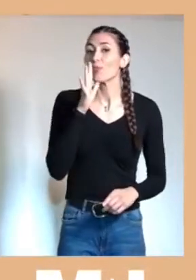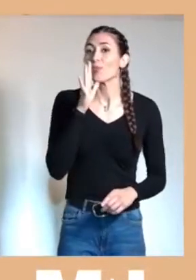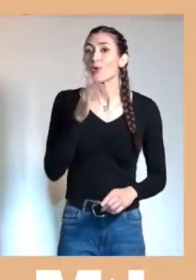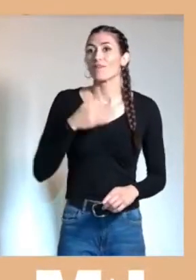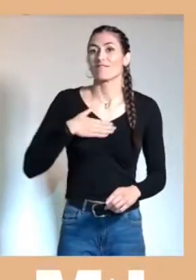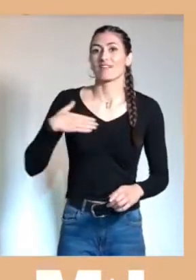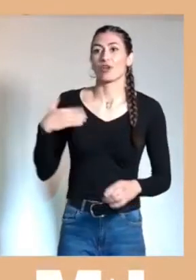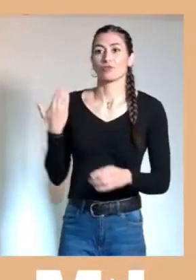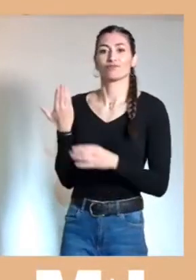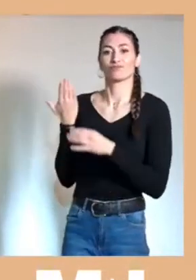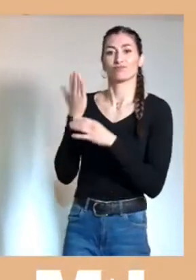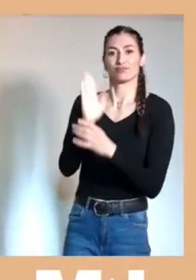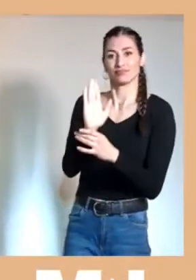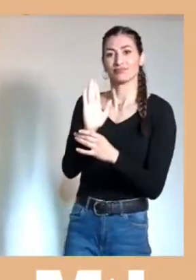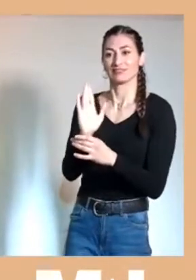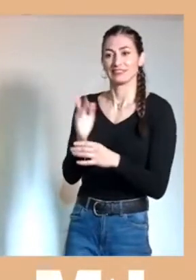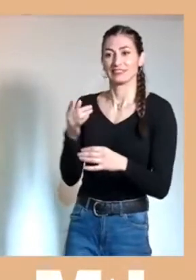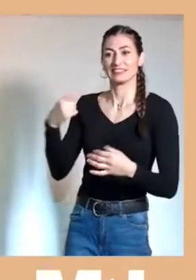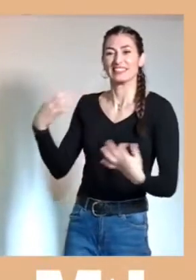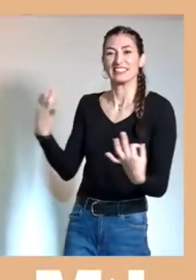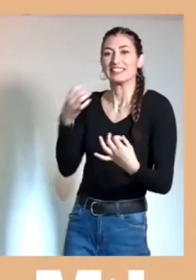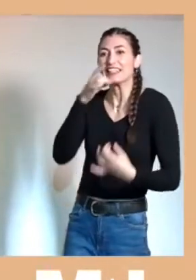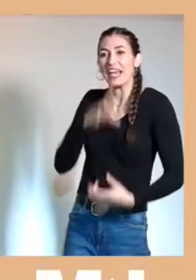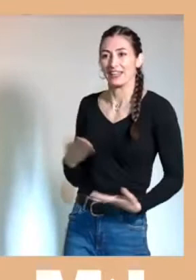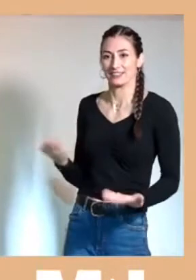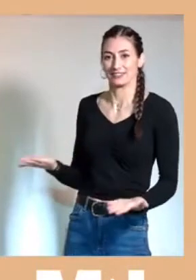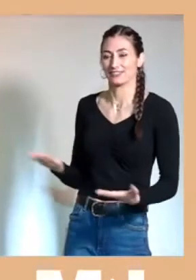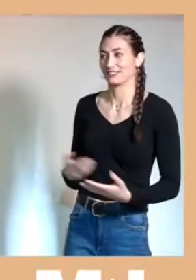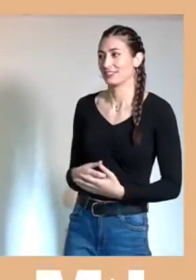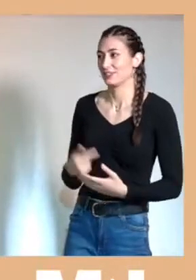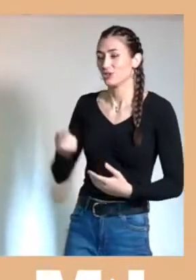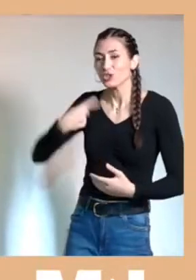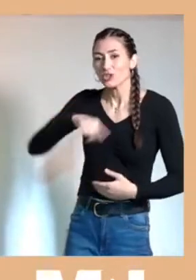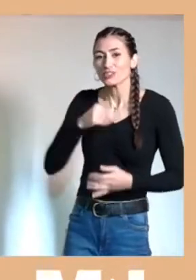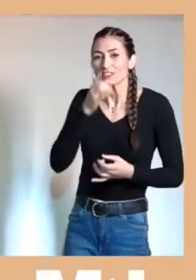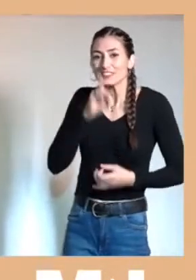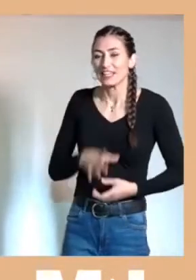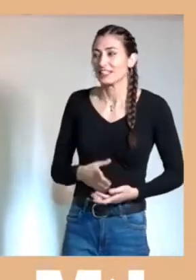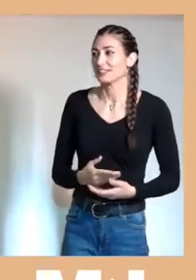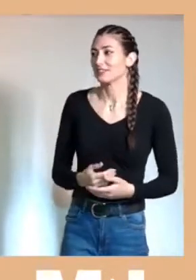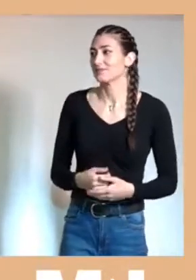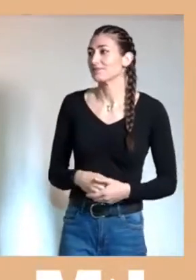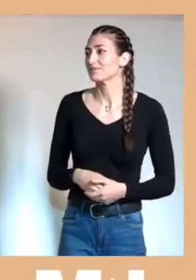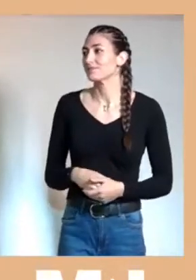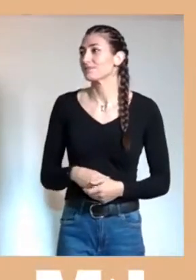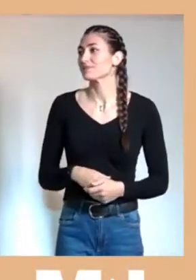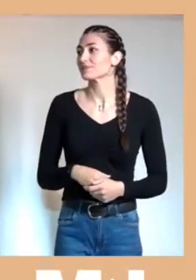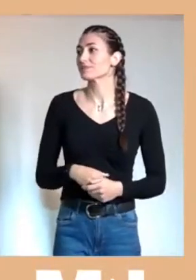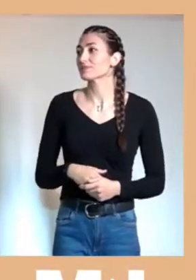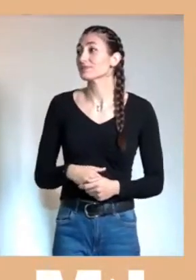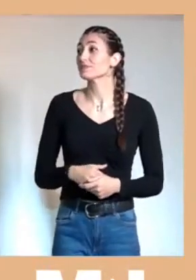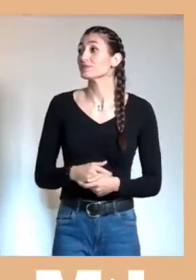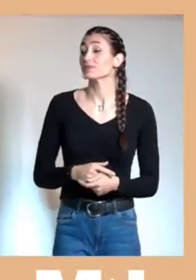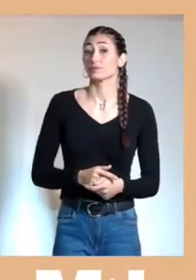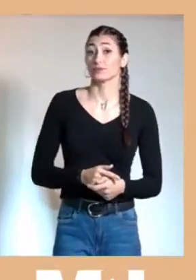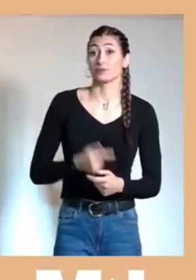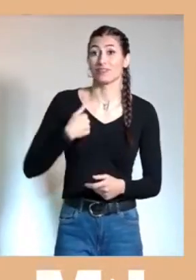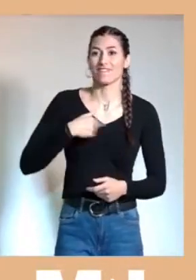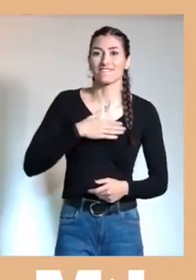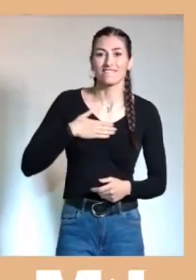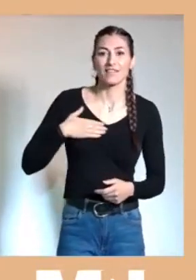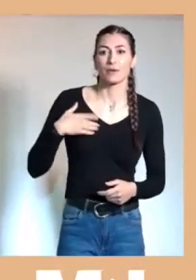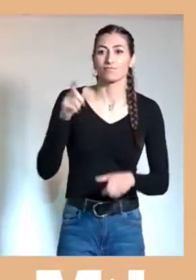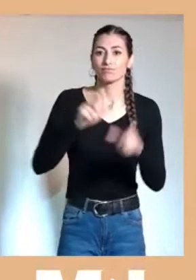voy a mostrar lo que somos, ¿no? O intentar mostrarlo. A mí me gustaría que las personas que